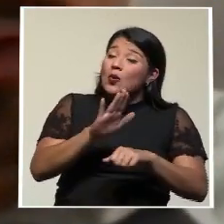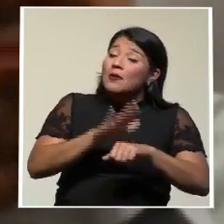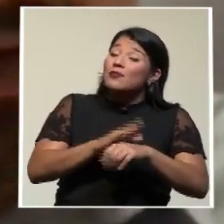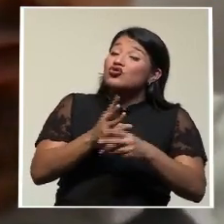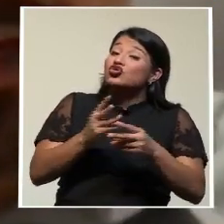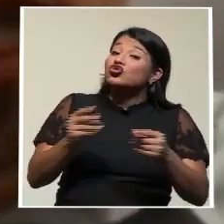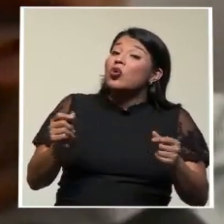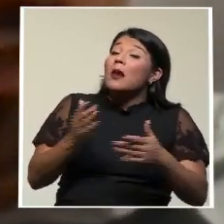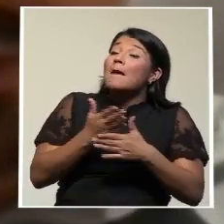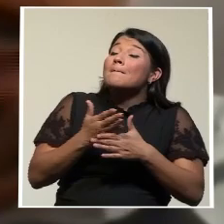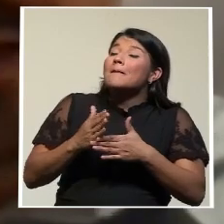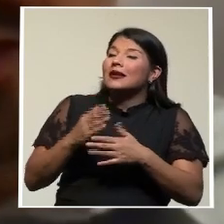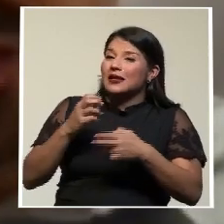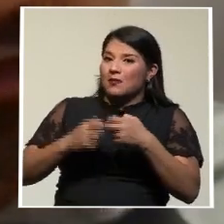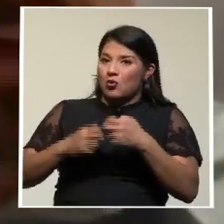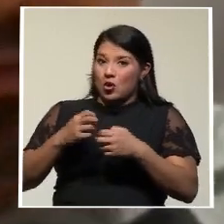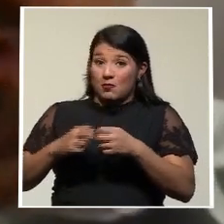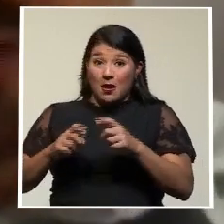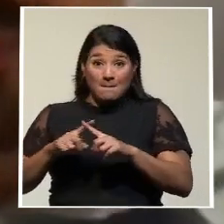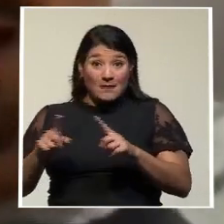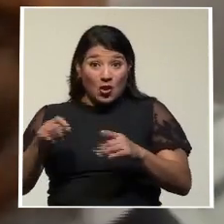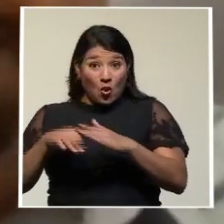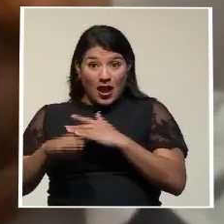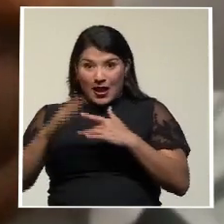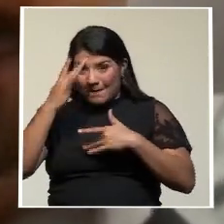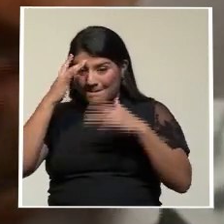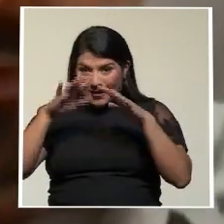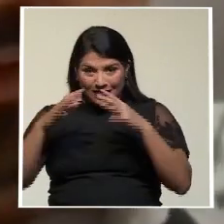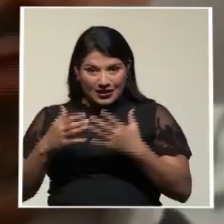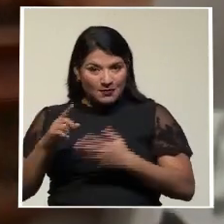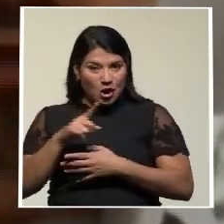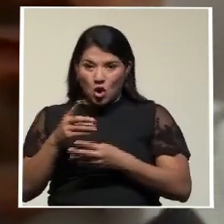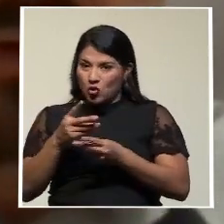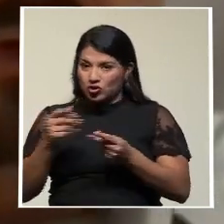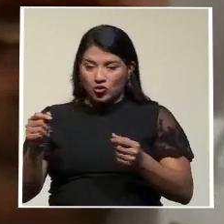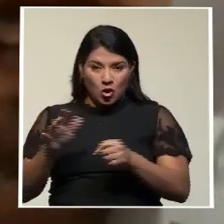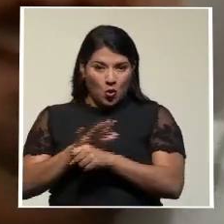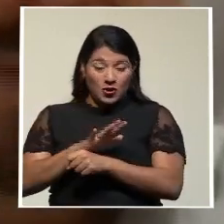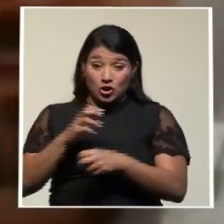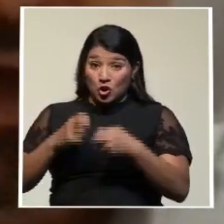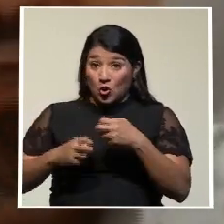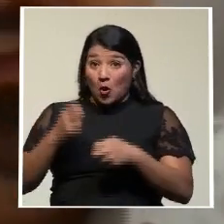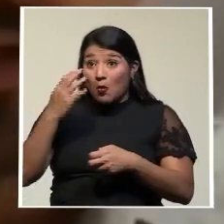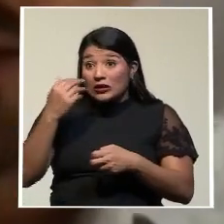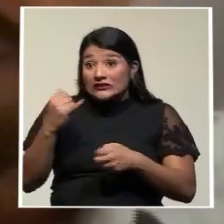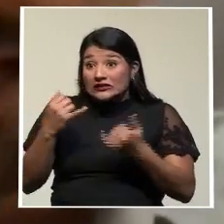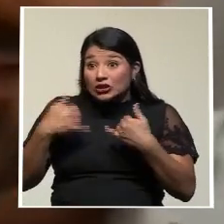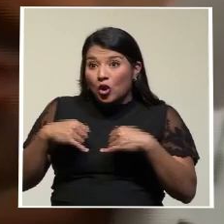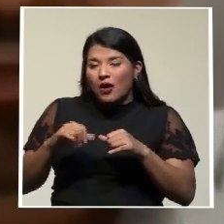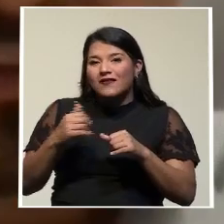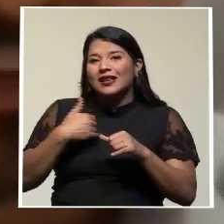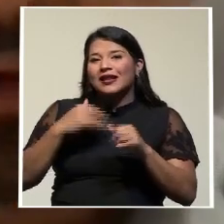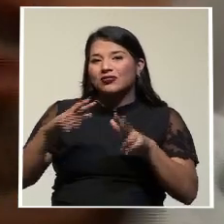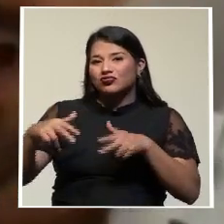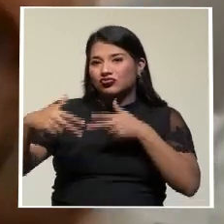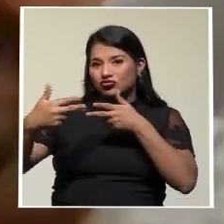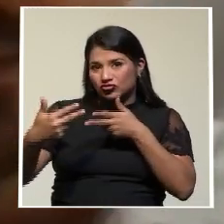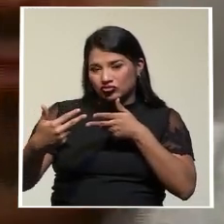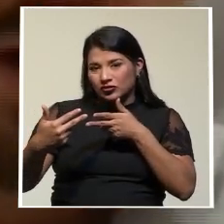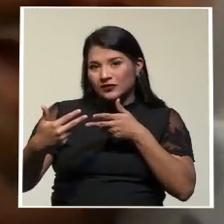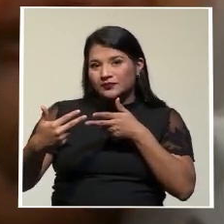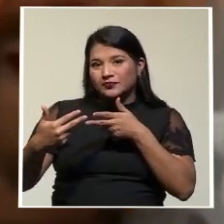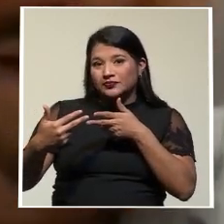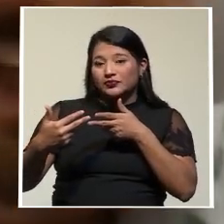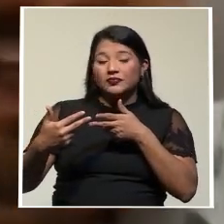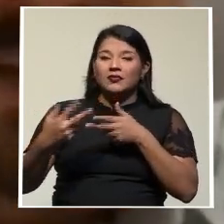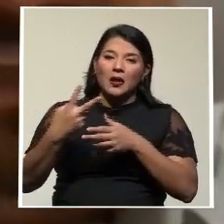en el marco de la pandemia no resuelve todo el problema, porque si estamos todavía con clases virtuales o sistema de modalidad que llaman